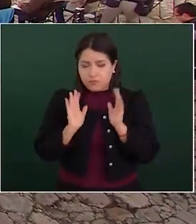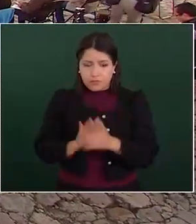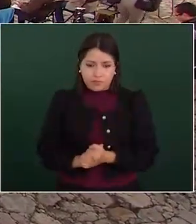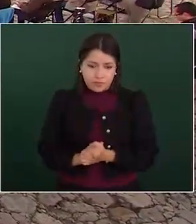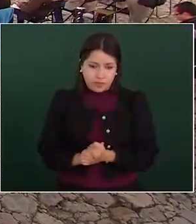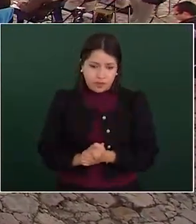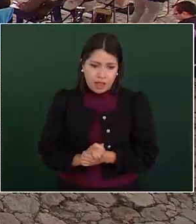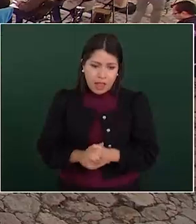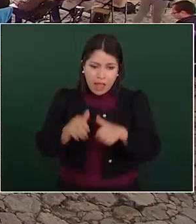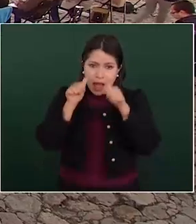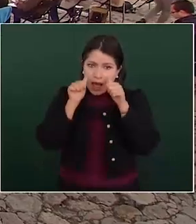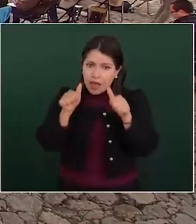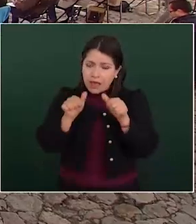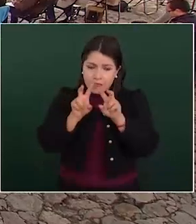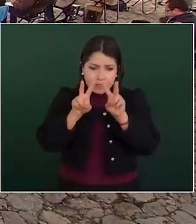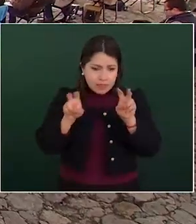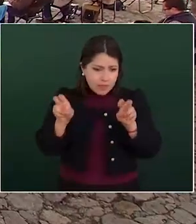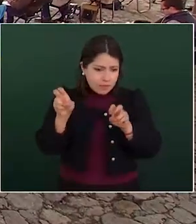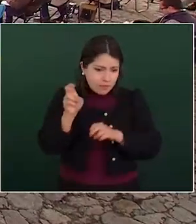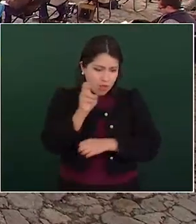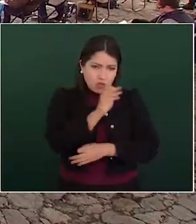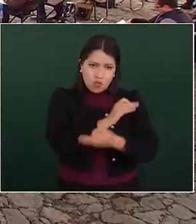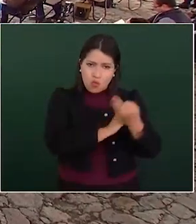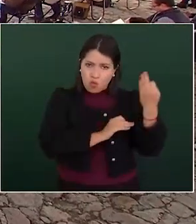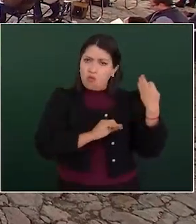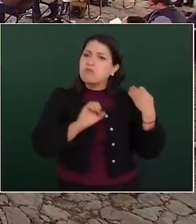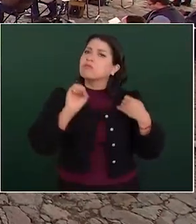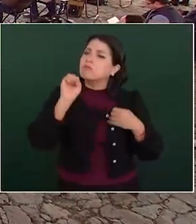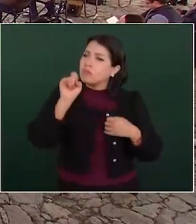se atiende todo.